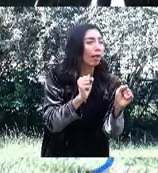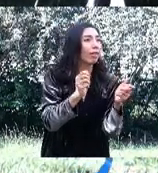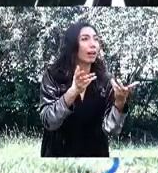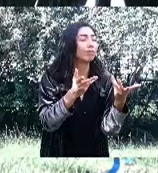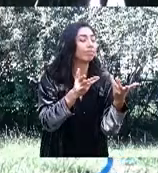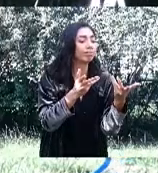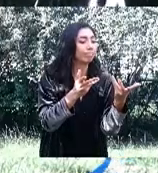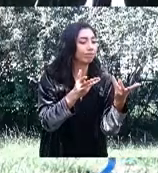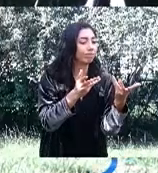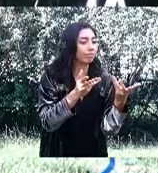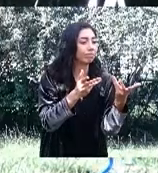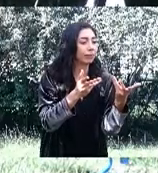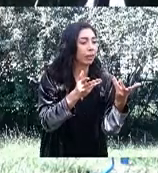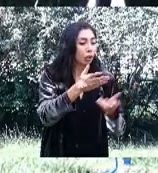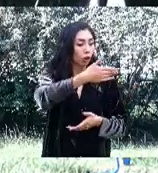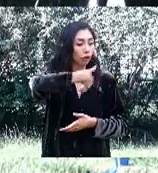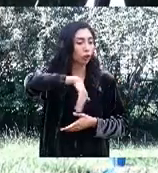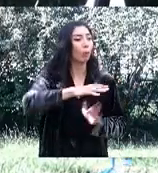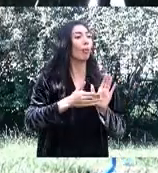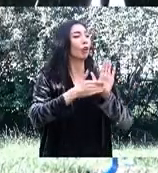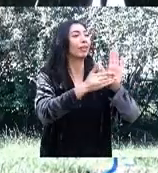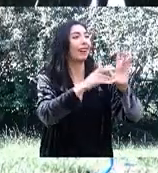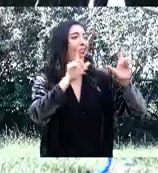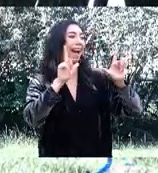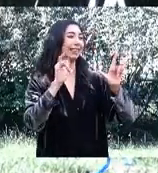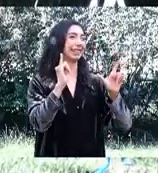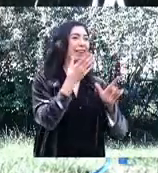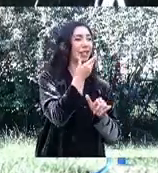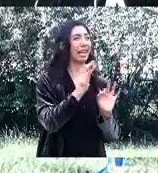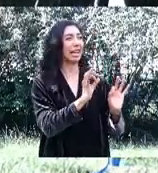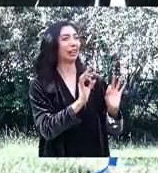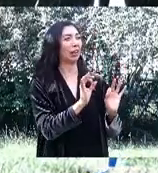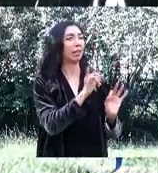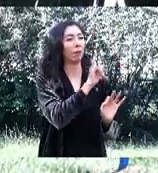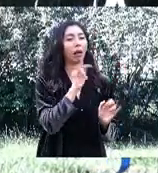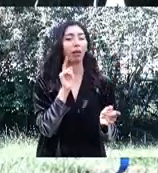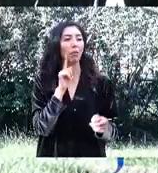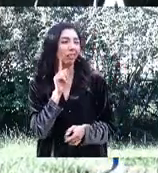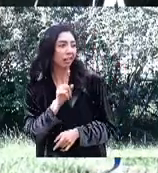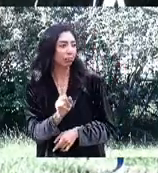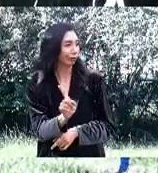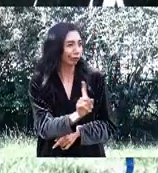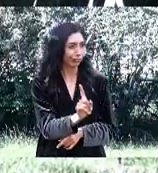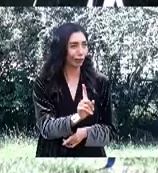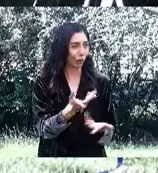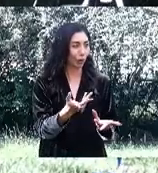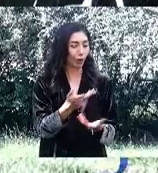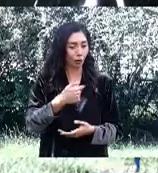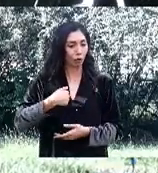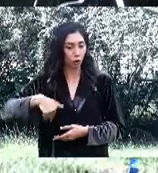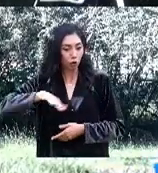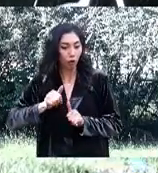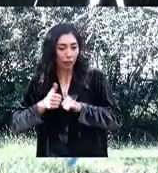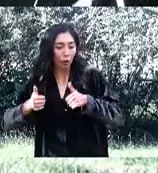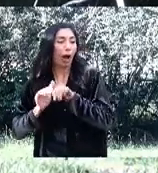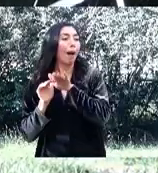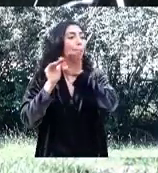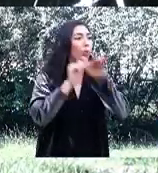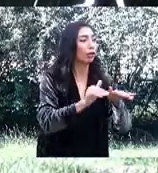fuera algo que no somos internamente Entonces mucho foco y apoyo del directorio a la